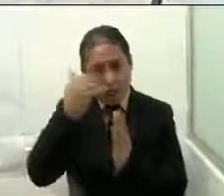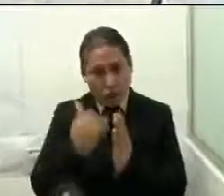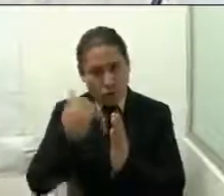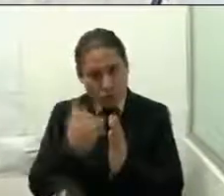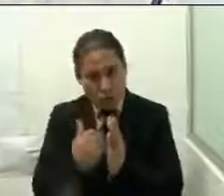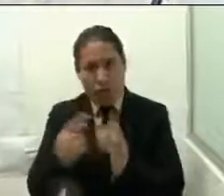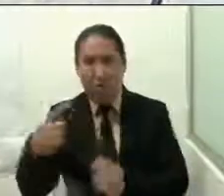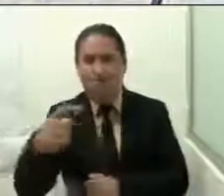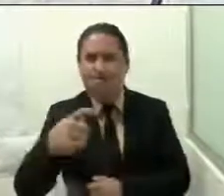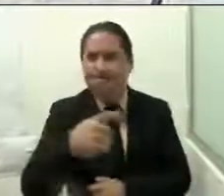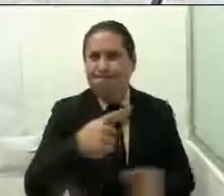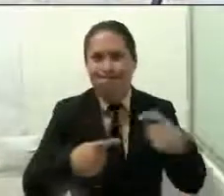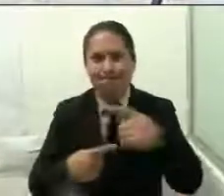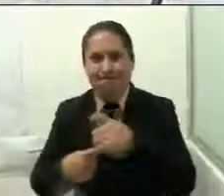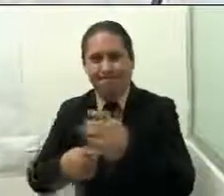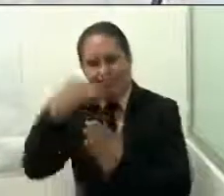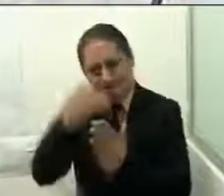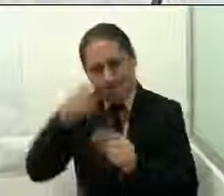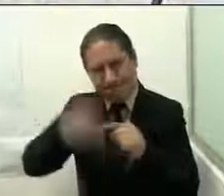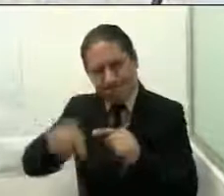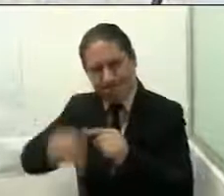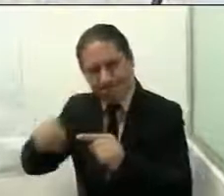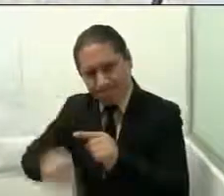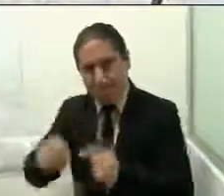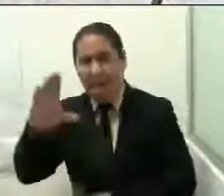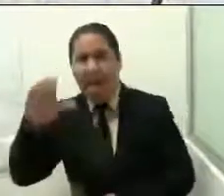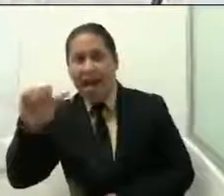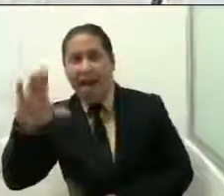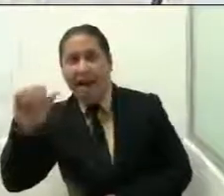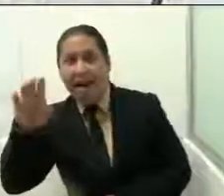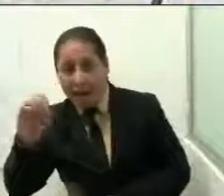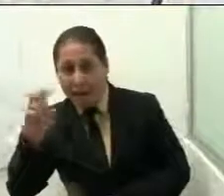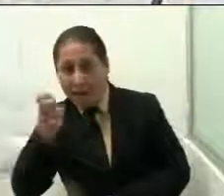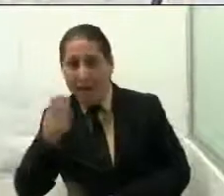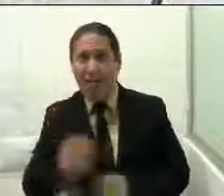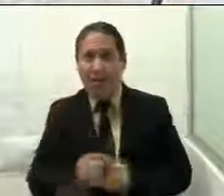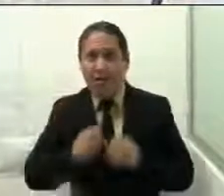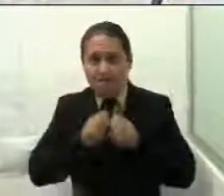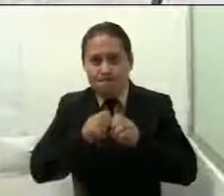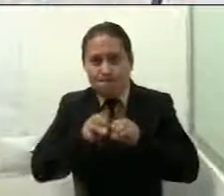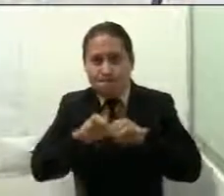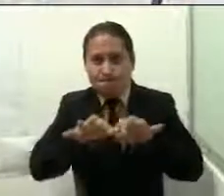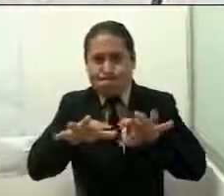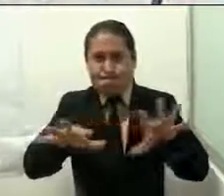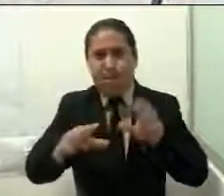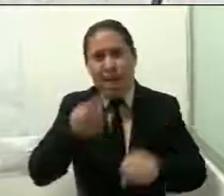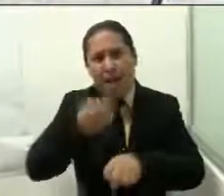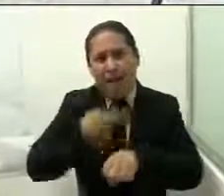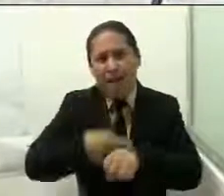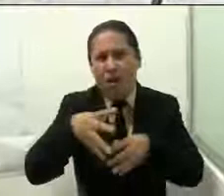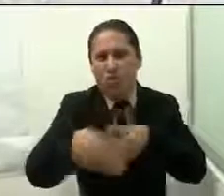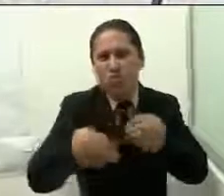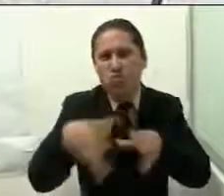arroyo además en cacao se redujo la infestación demonio la siss y mancha negra